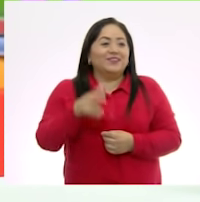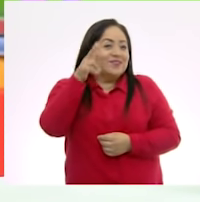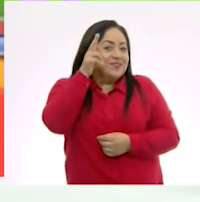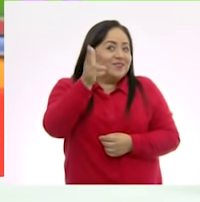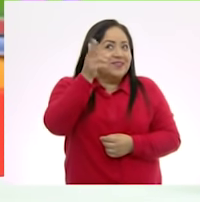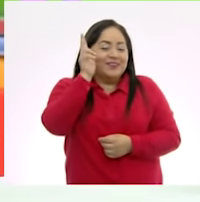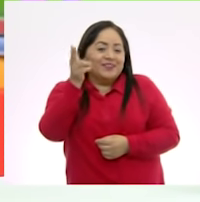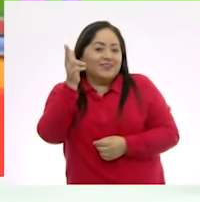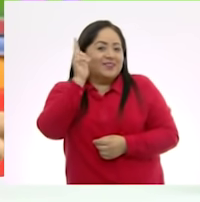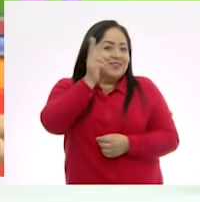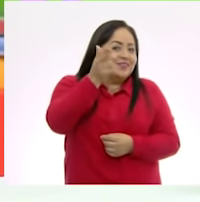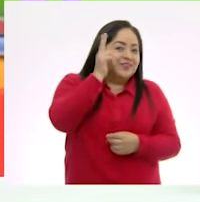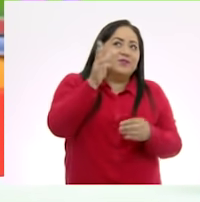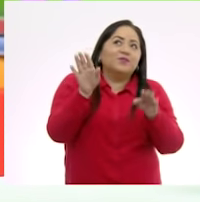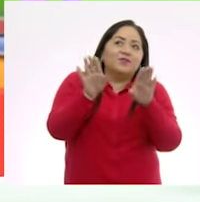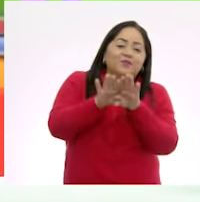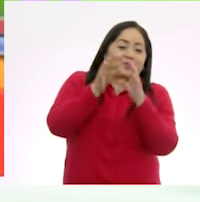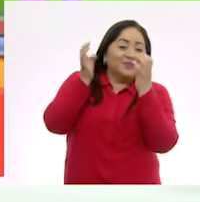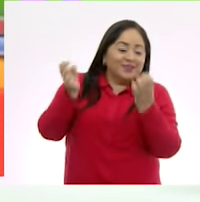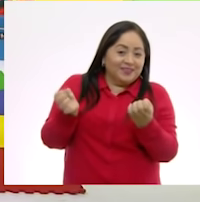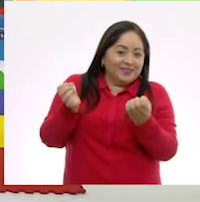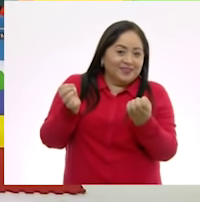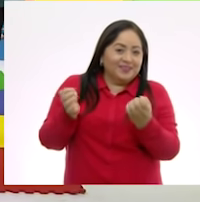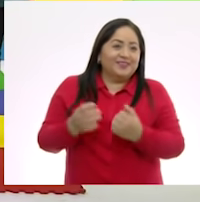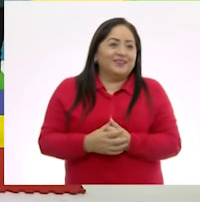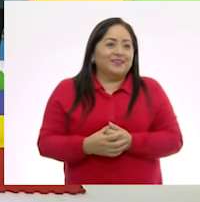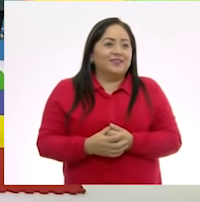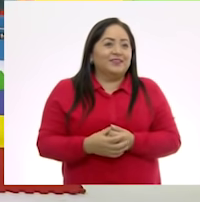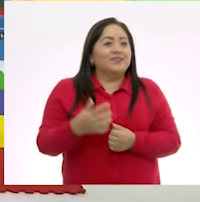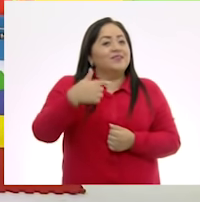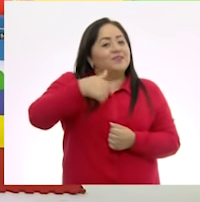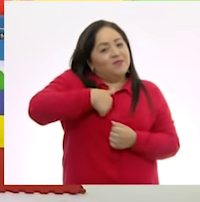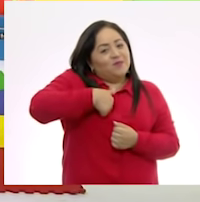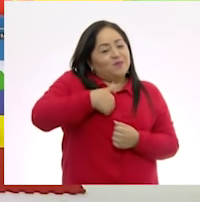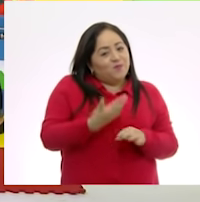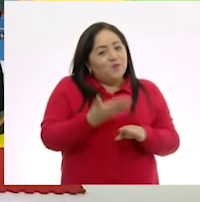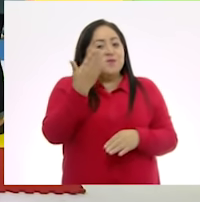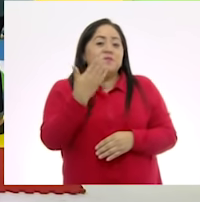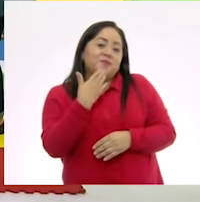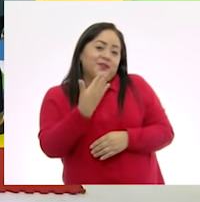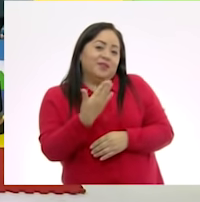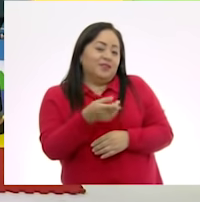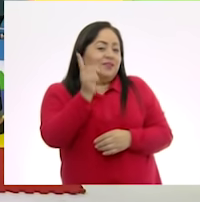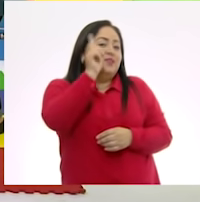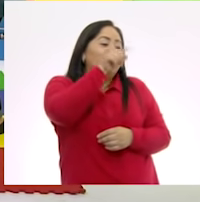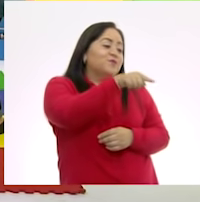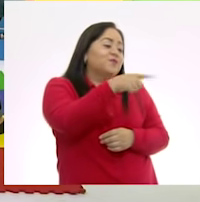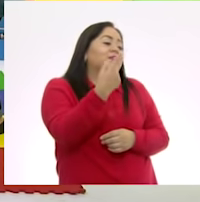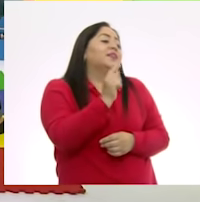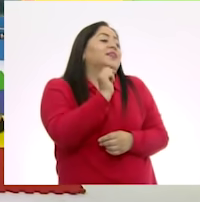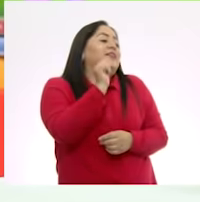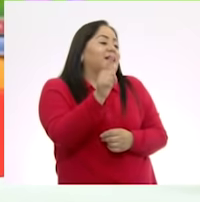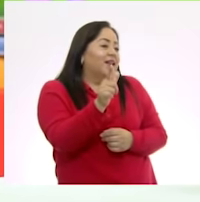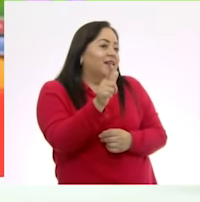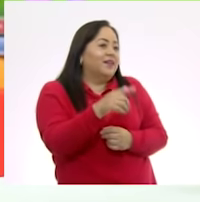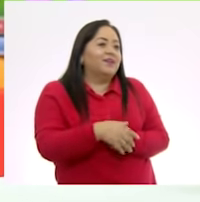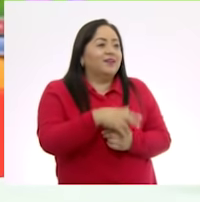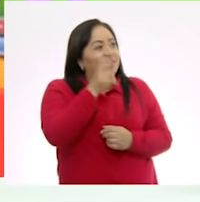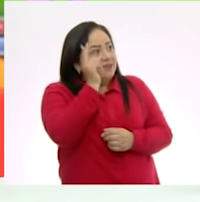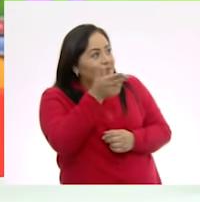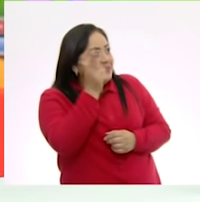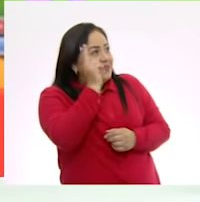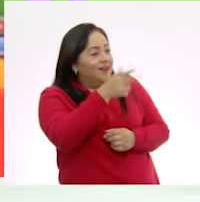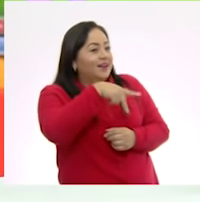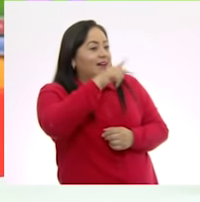hola, Sohar, ¿cómo estás? Yo muy bien. ¿Tú qué tal? Hola,